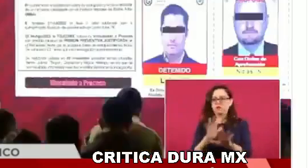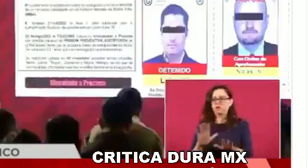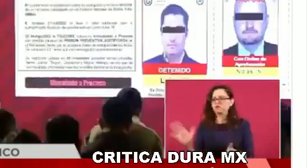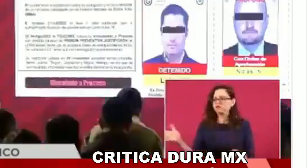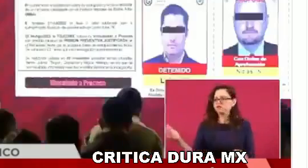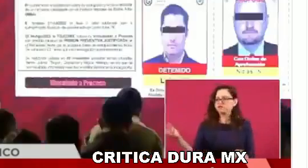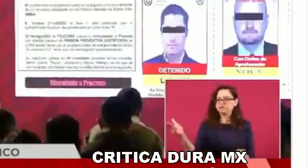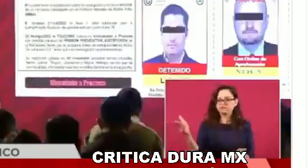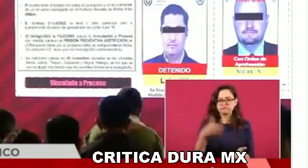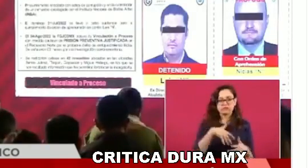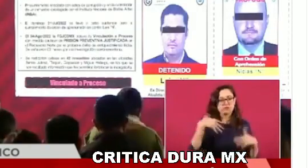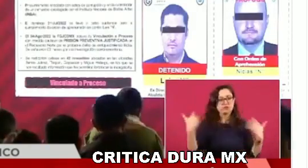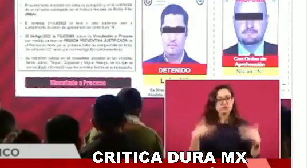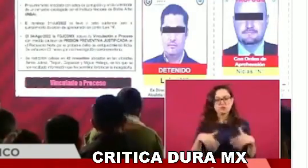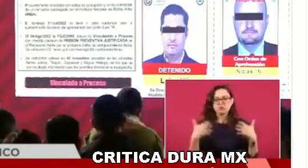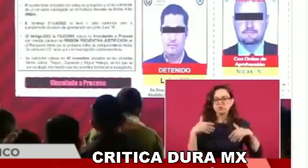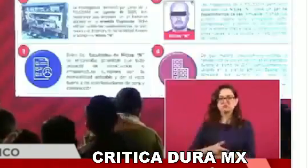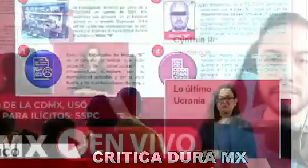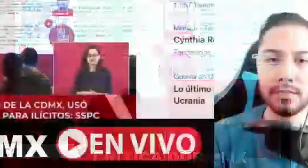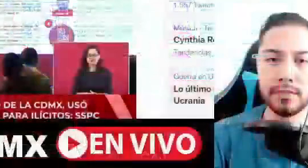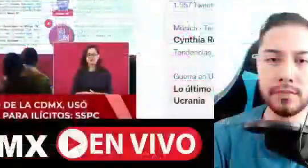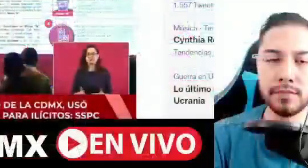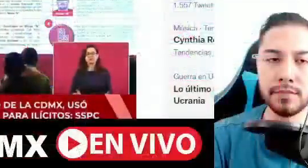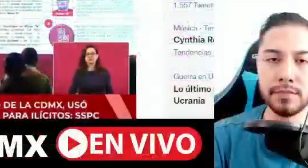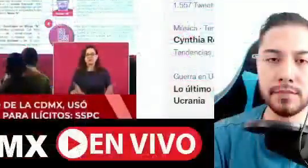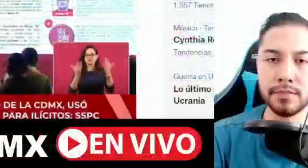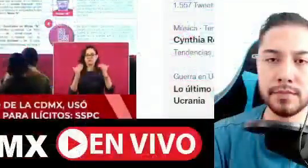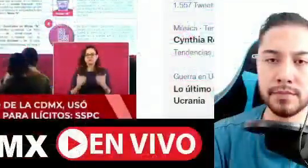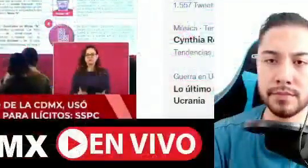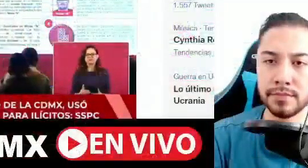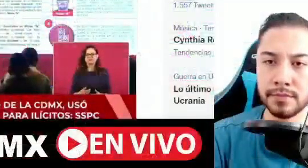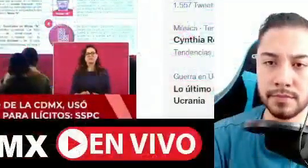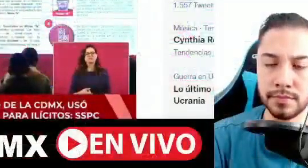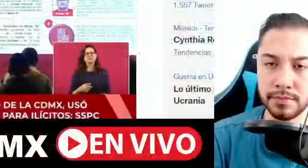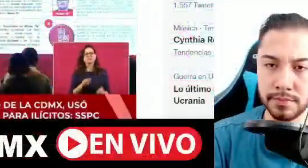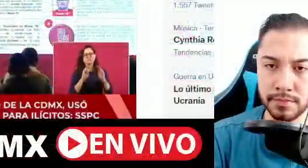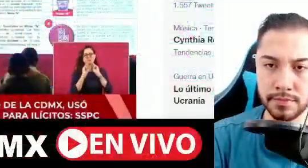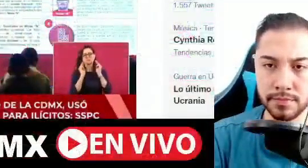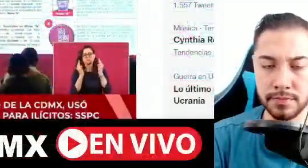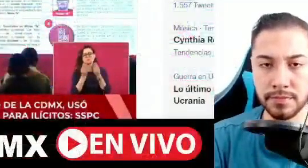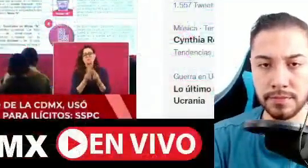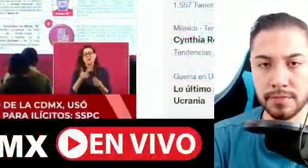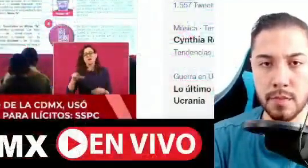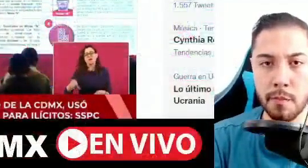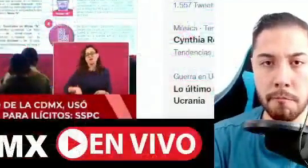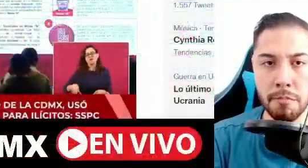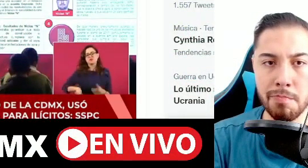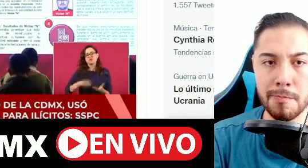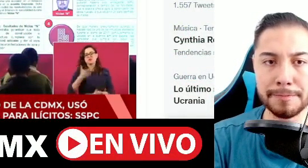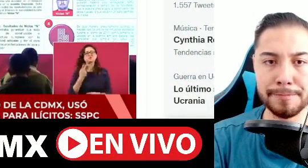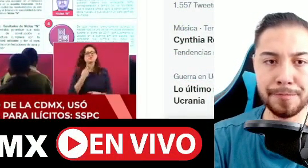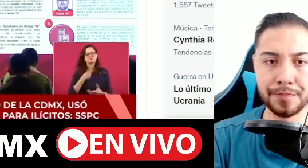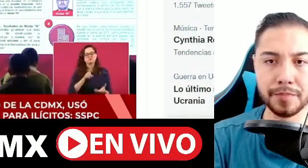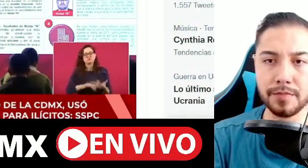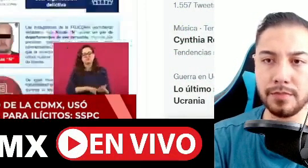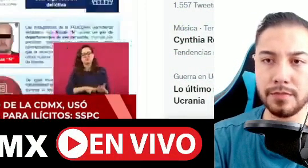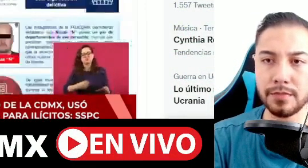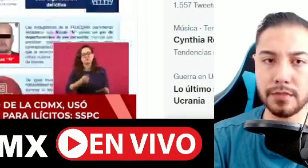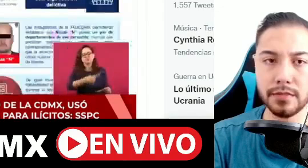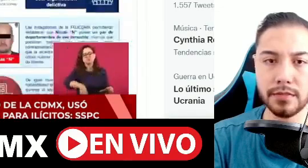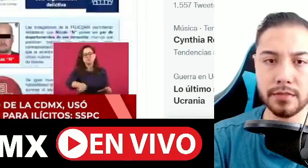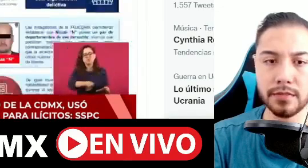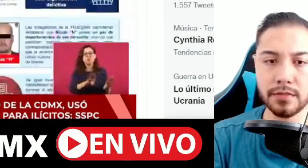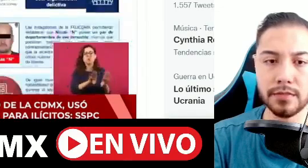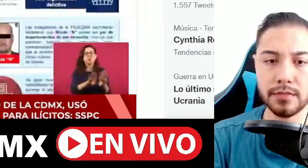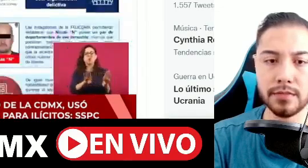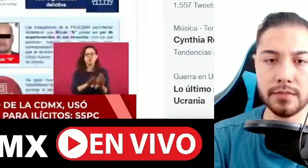permitido fortalecer la investigación. Siguiente. El modus operandi de esta presunta organización delictiva encabezada